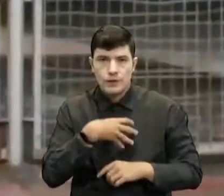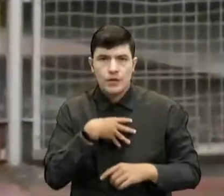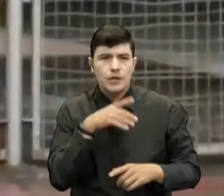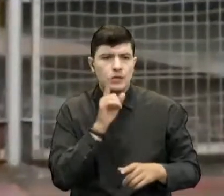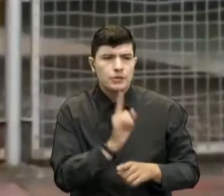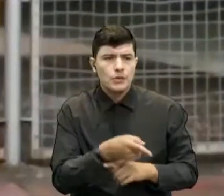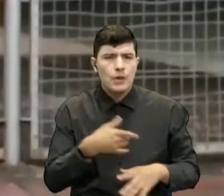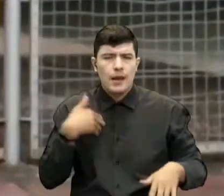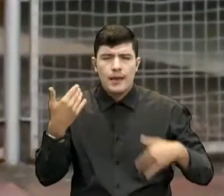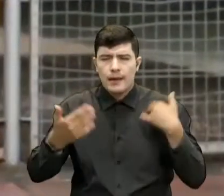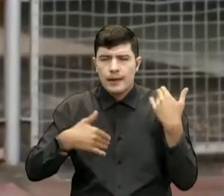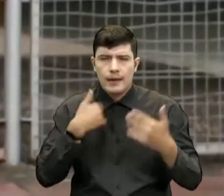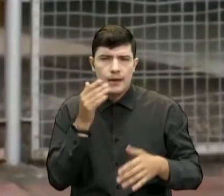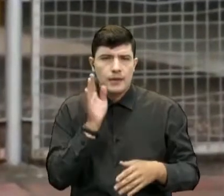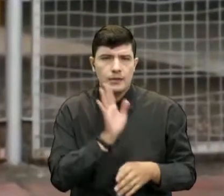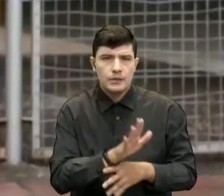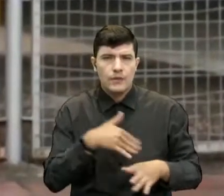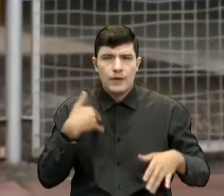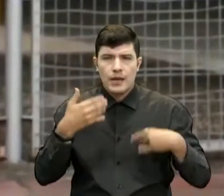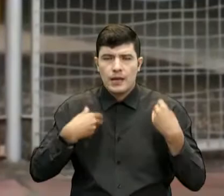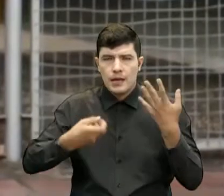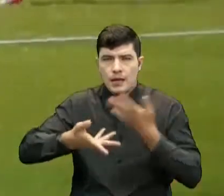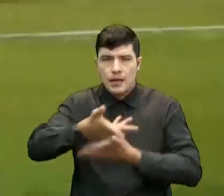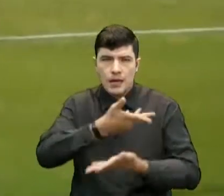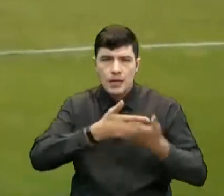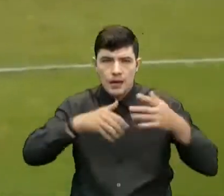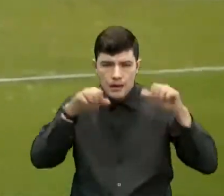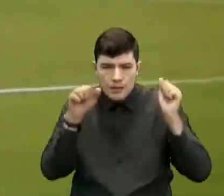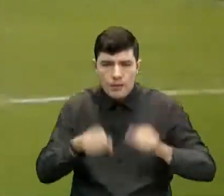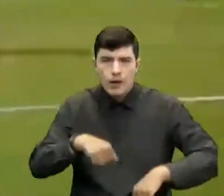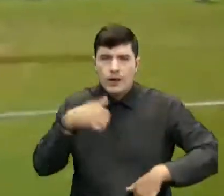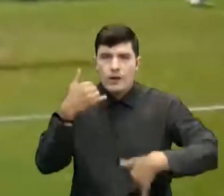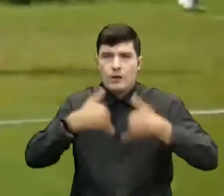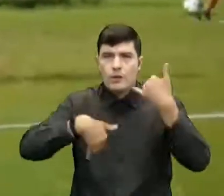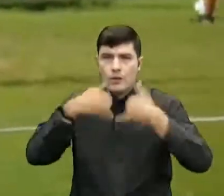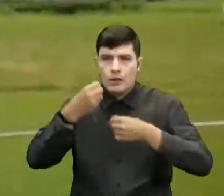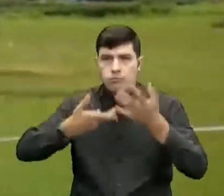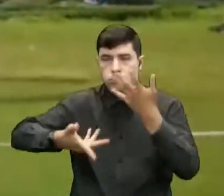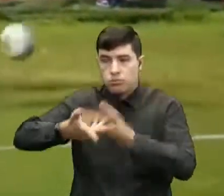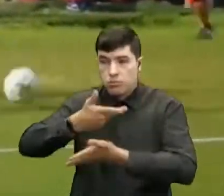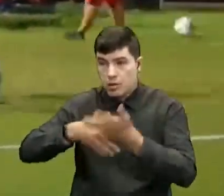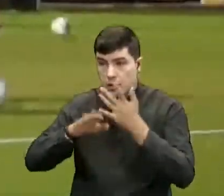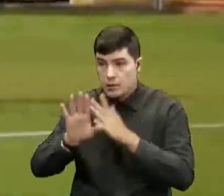alegría, esa felicidad de poder competir, de poder jugar. En caso de ganar, Alianza